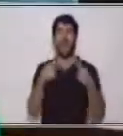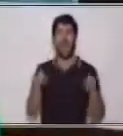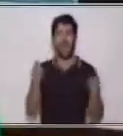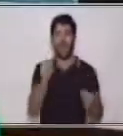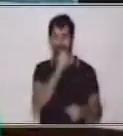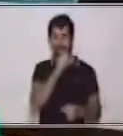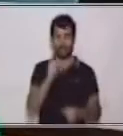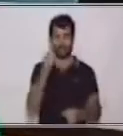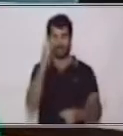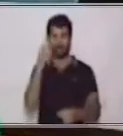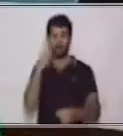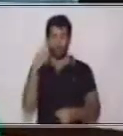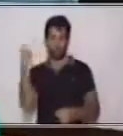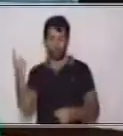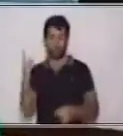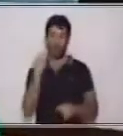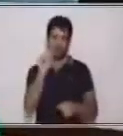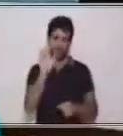hoja.